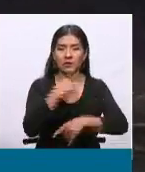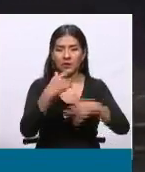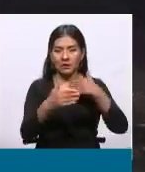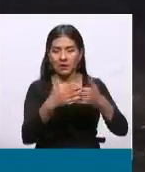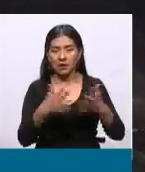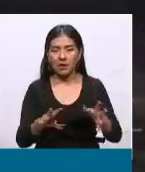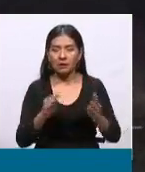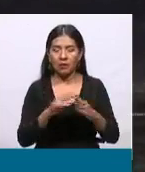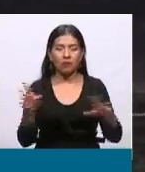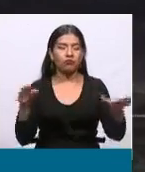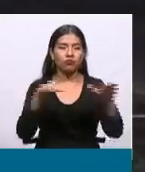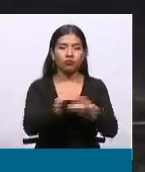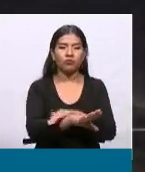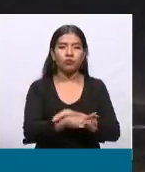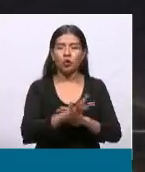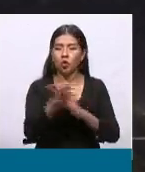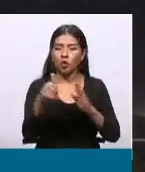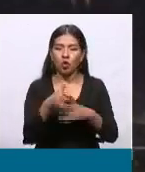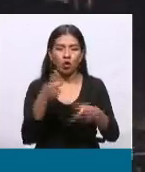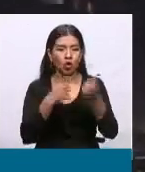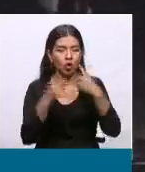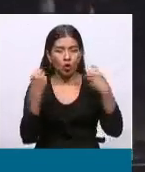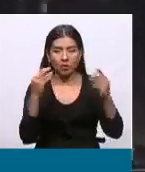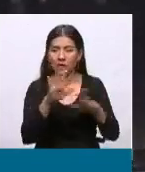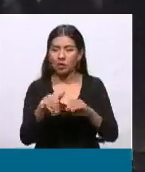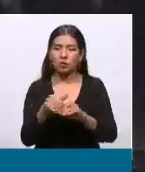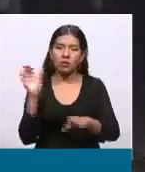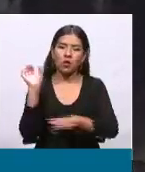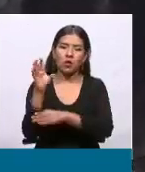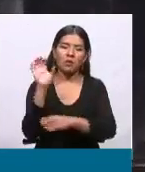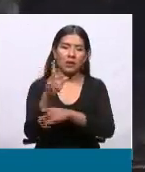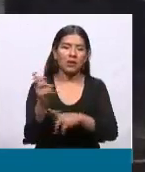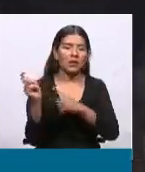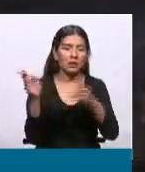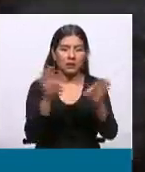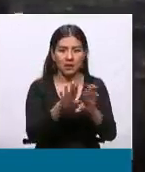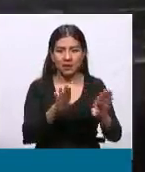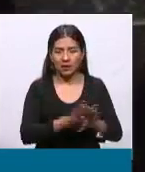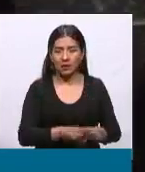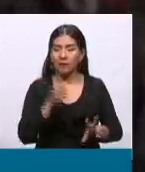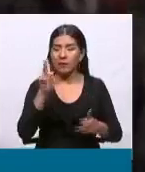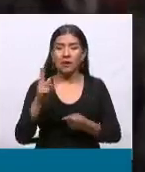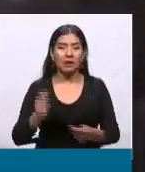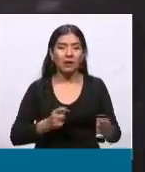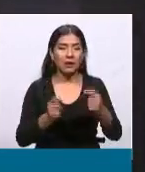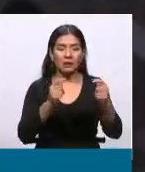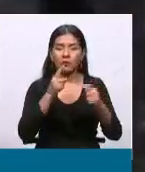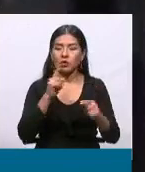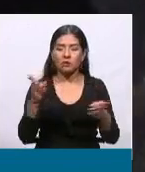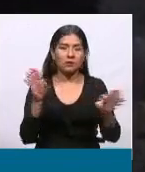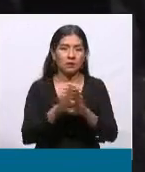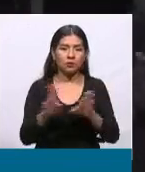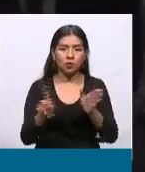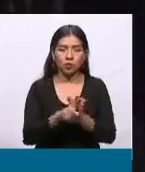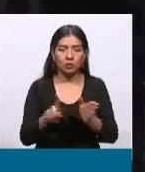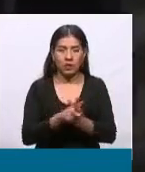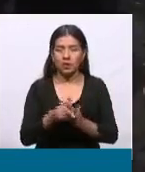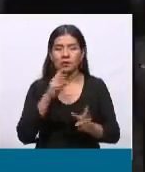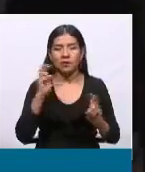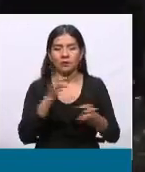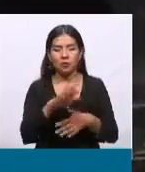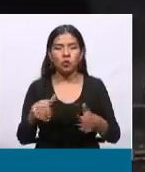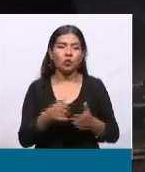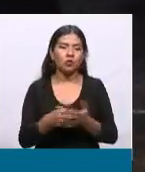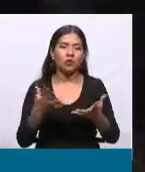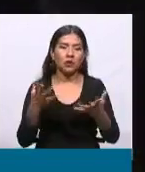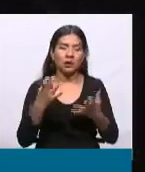todo lo que se trata del comercio. Acá el transportista trabaja día a día, que la gente que vive del día trabajando. Es el panorama